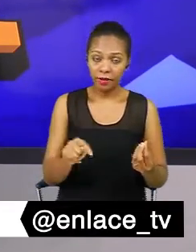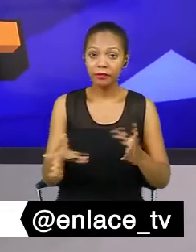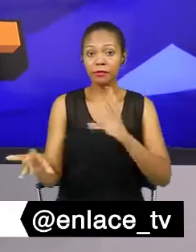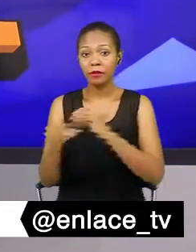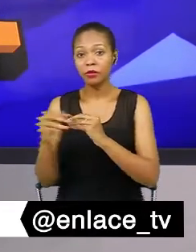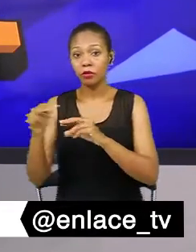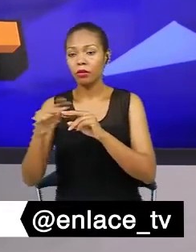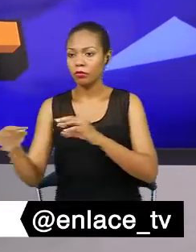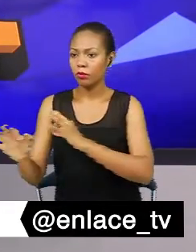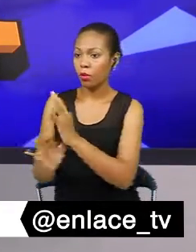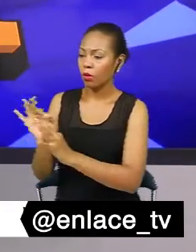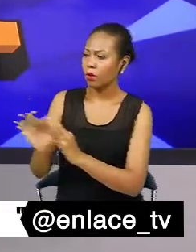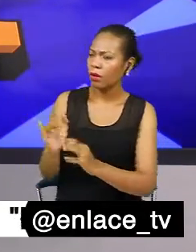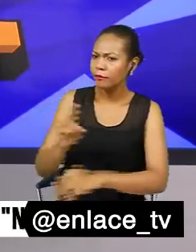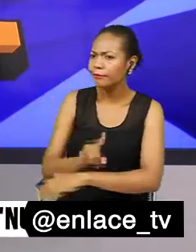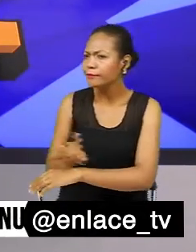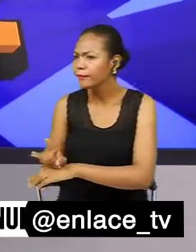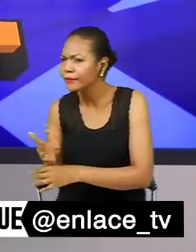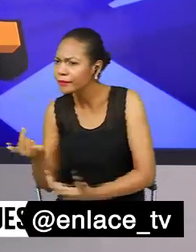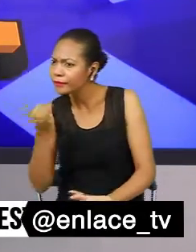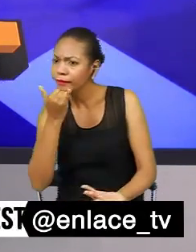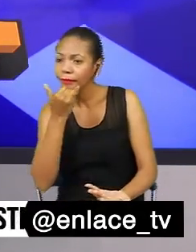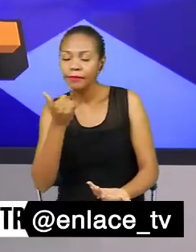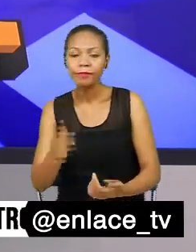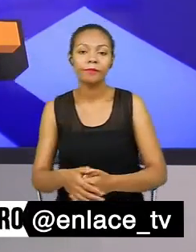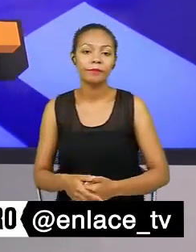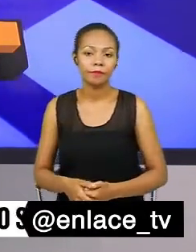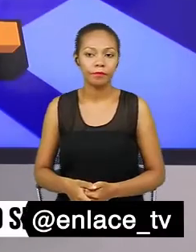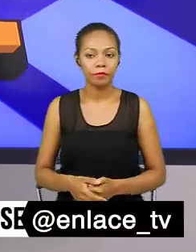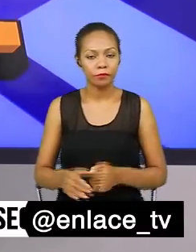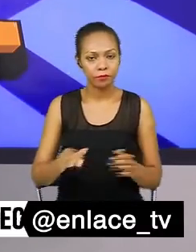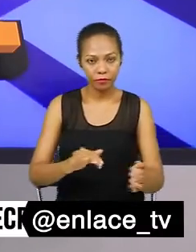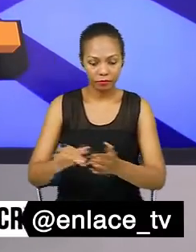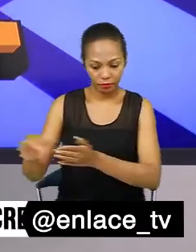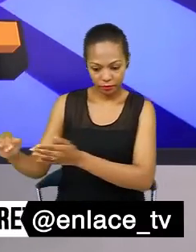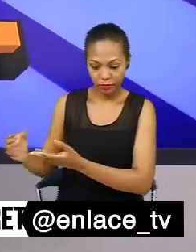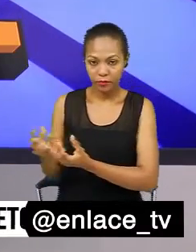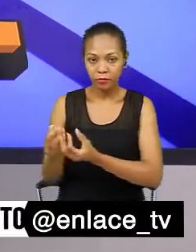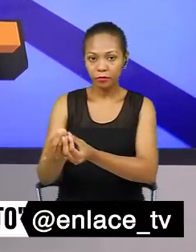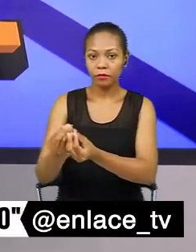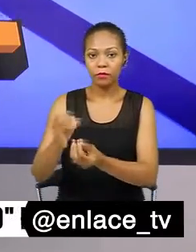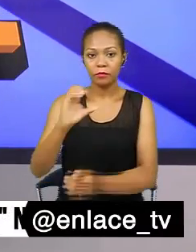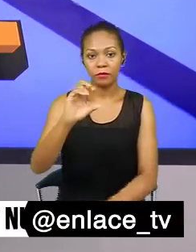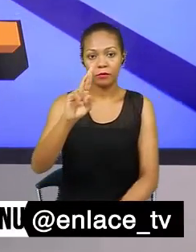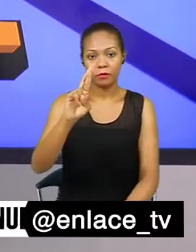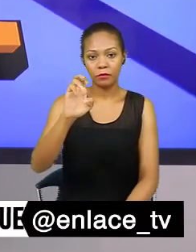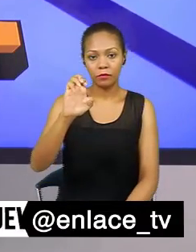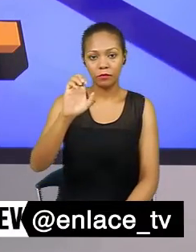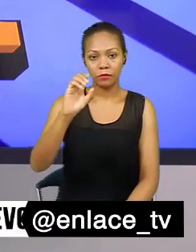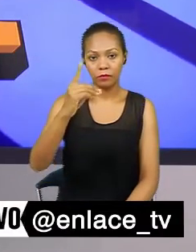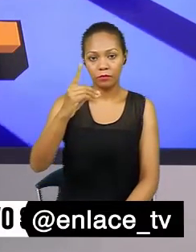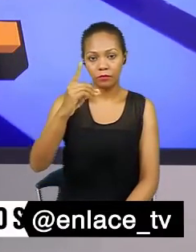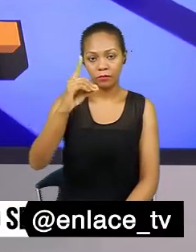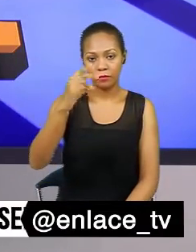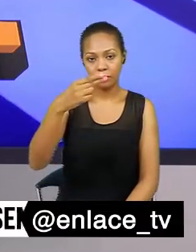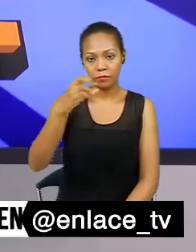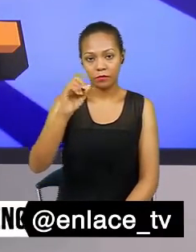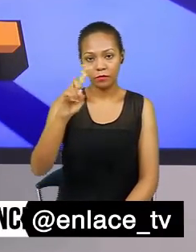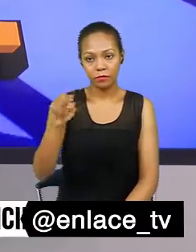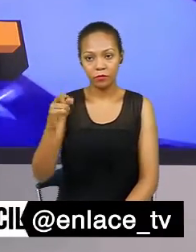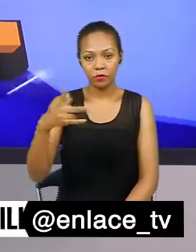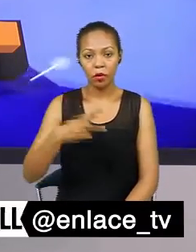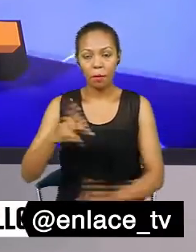ya inspeccionaron la zona afectada. Y en otra información, los directivos de Credos se pronuncian ante el anuncio del gobierno nacional del cese